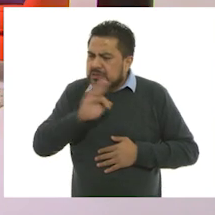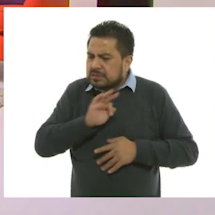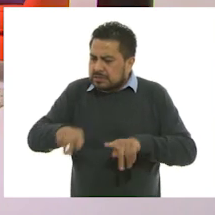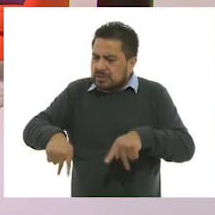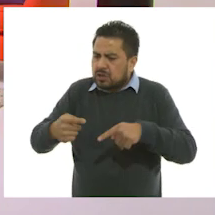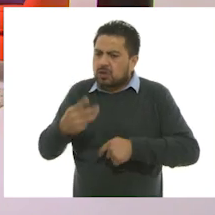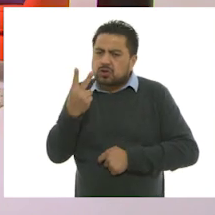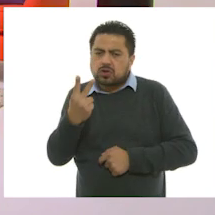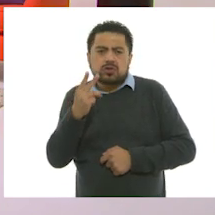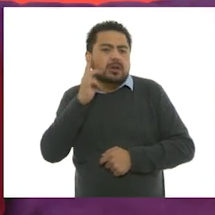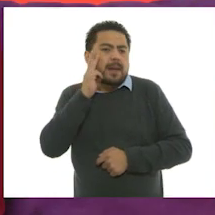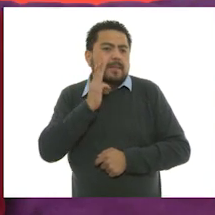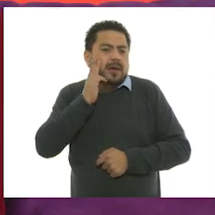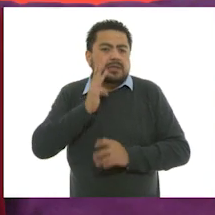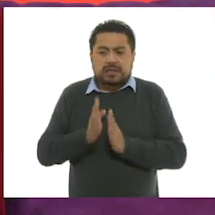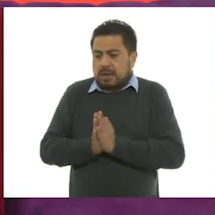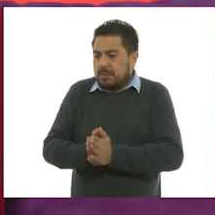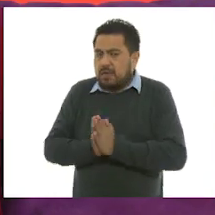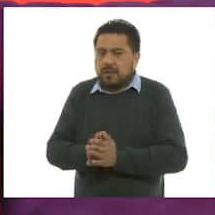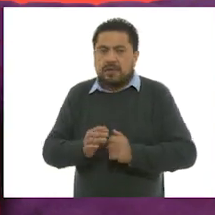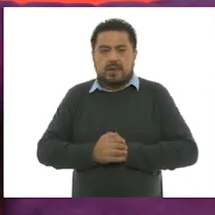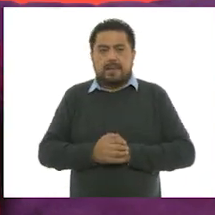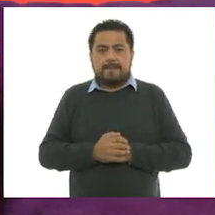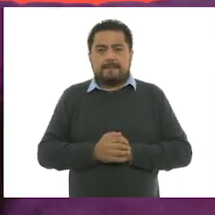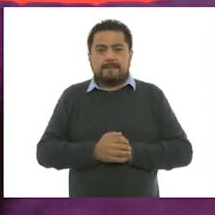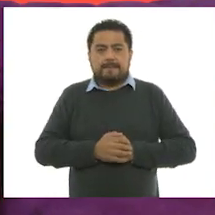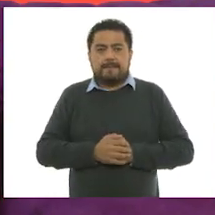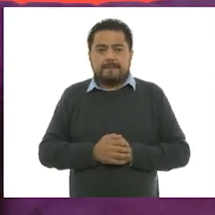2 manzanas por favor?